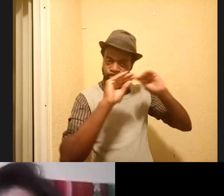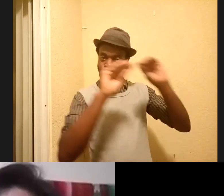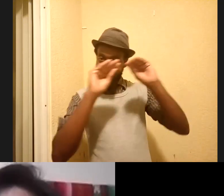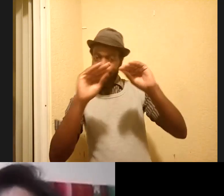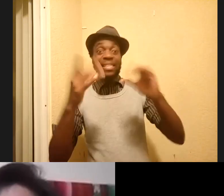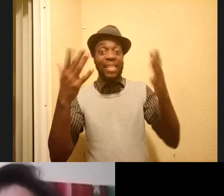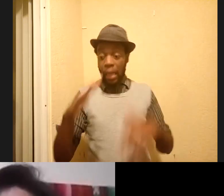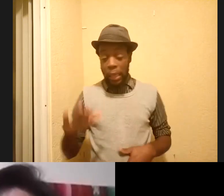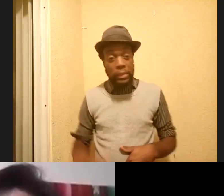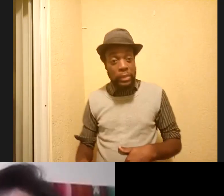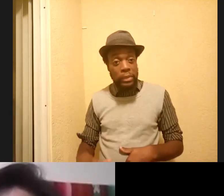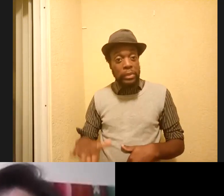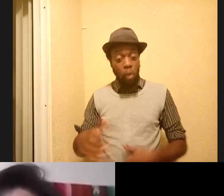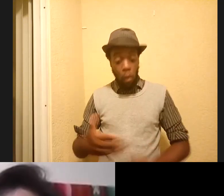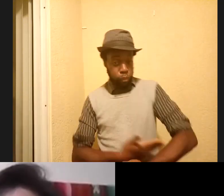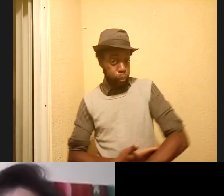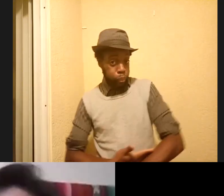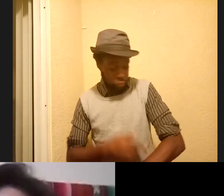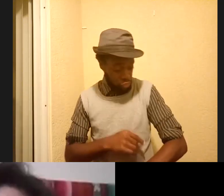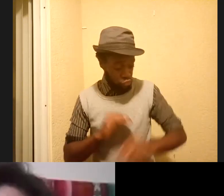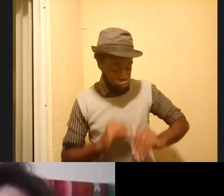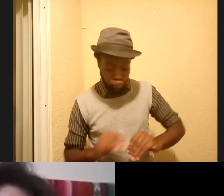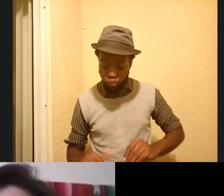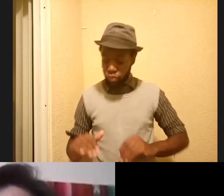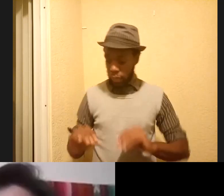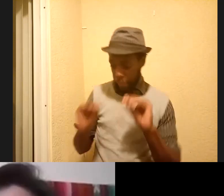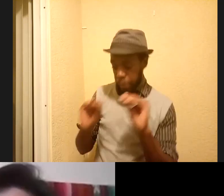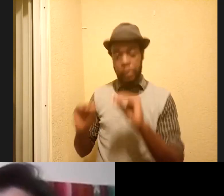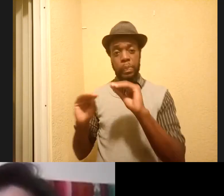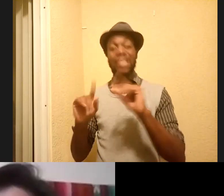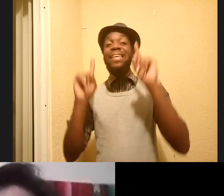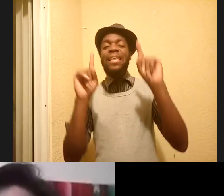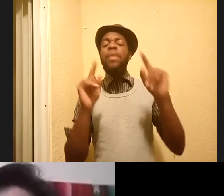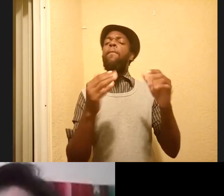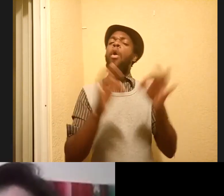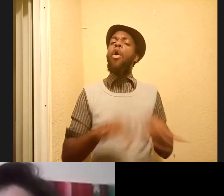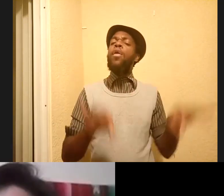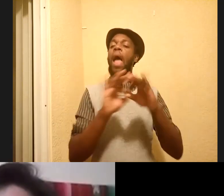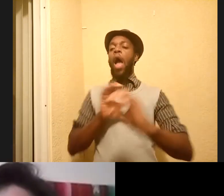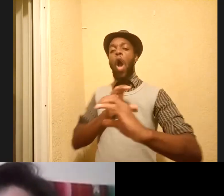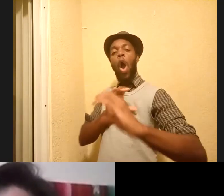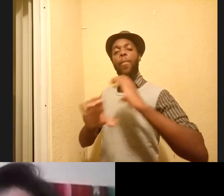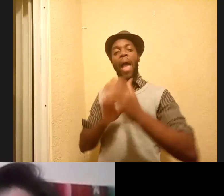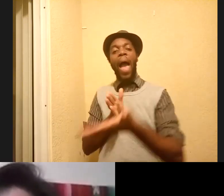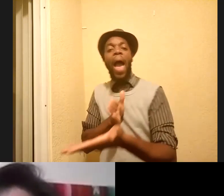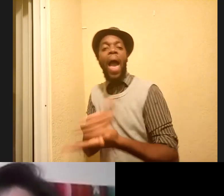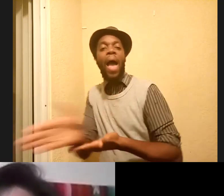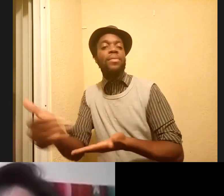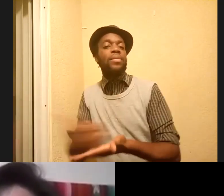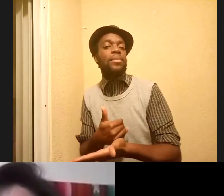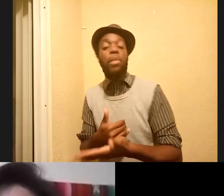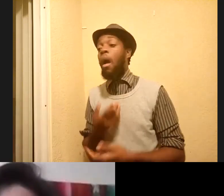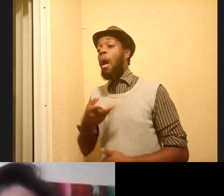vida y con los de debida comunicación accesible para que pueda llegar la información a todas y a